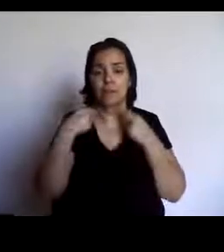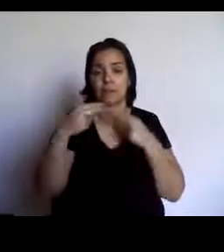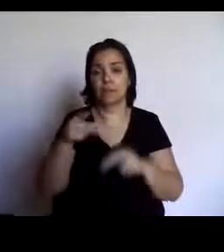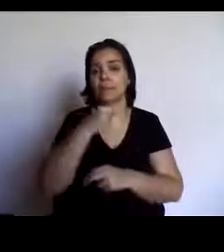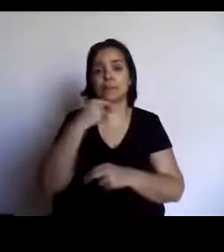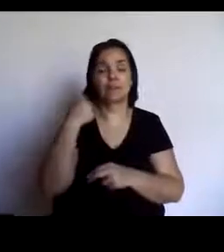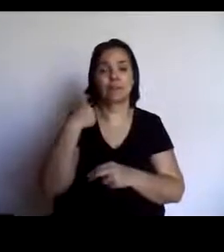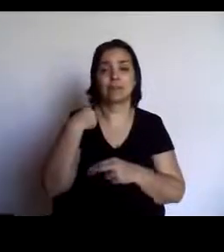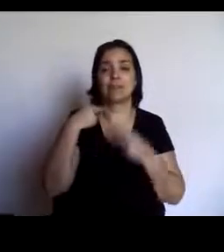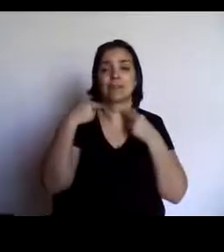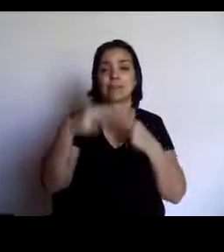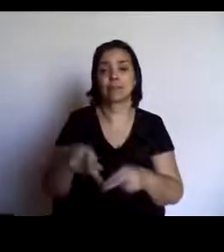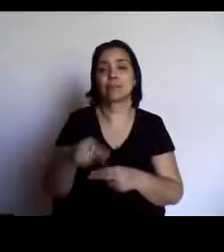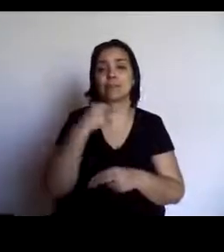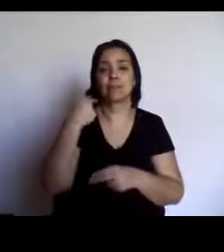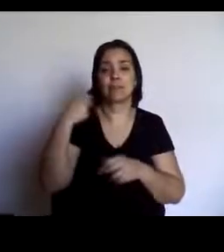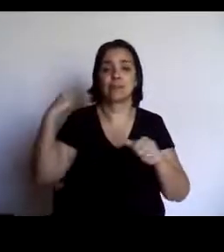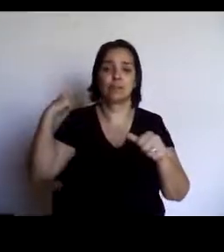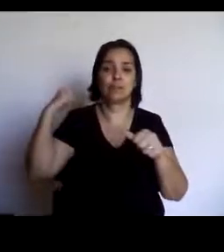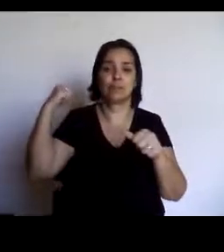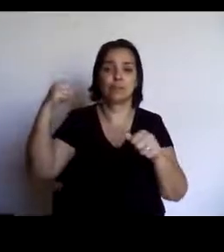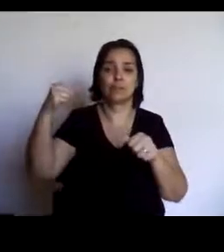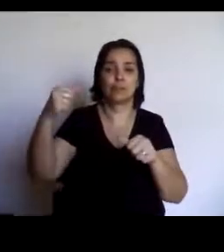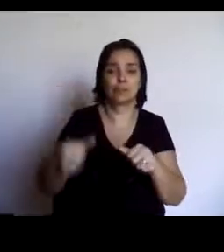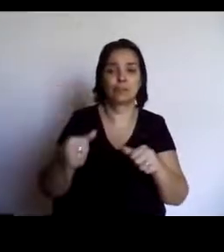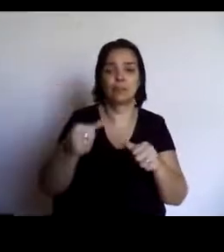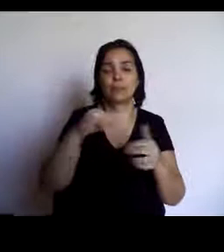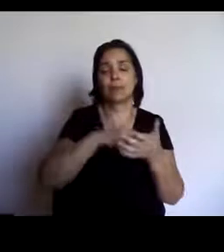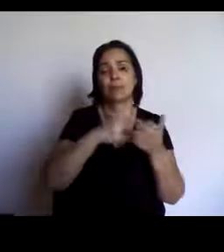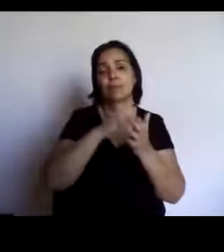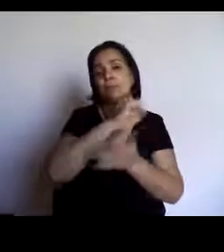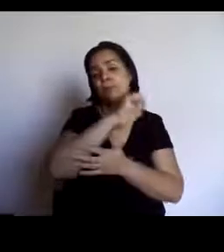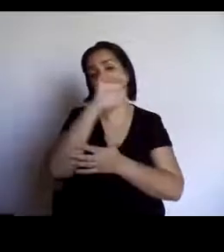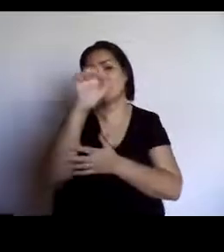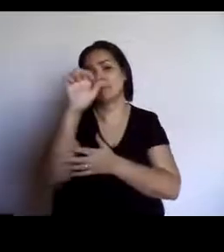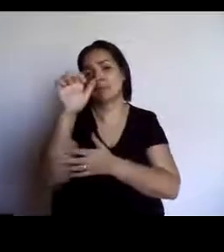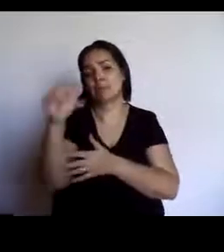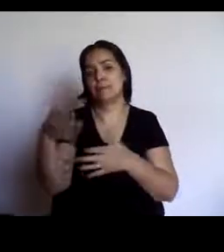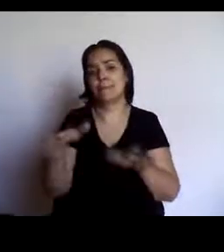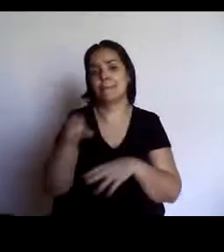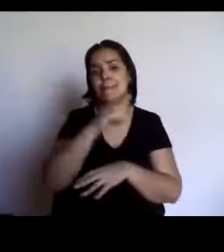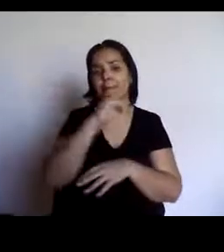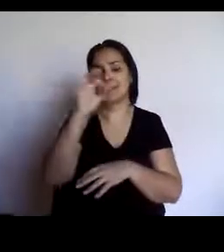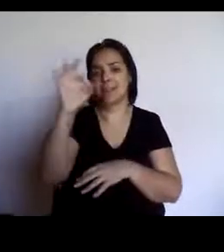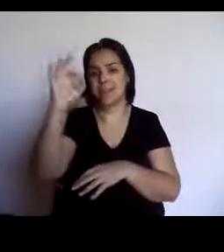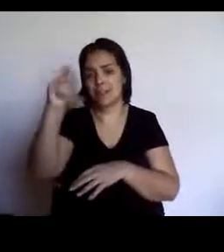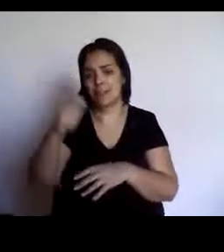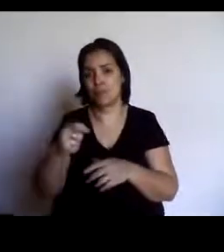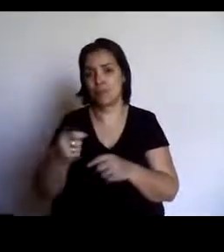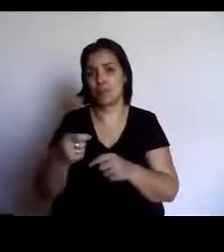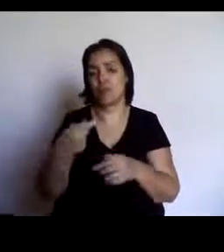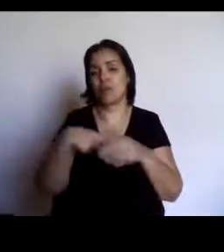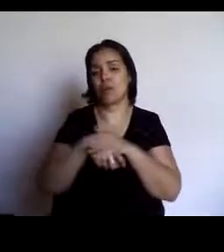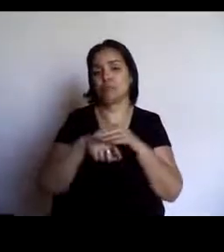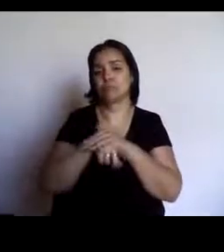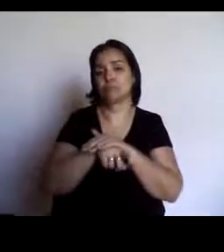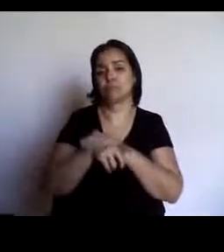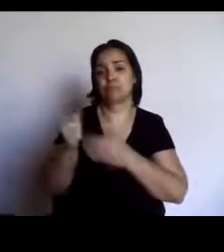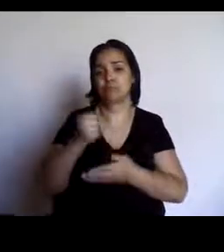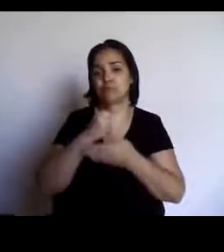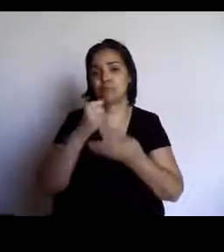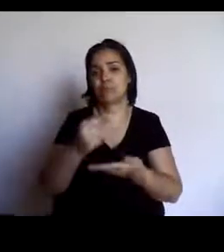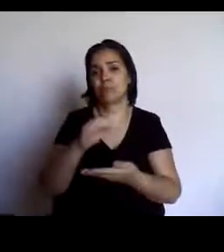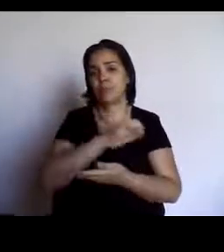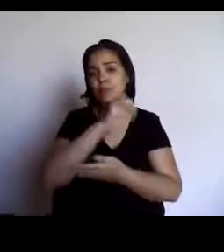la Diputación tiene una gran tradición en la gestión de proyectos europeos. Llevamos prácticamente 30 años gestionando fondos. Los fondos